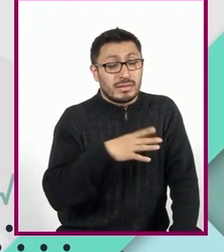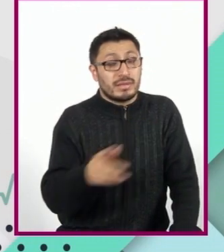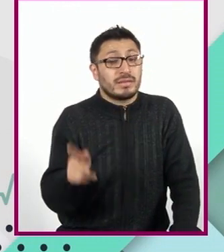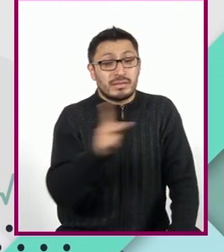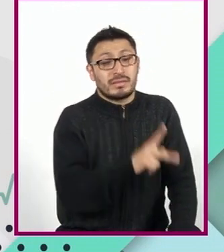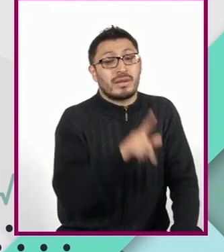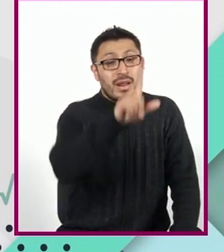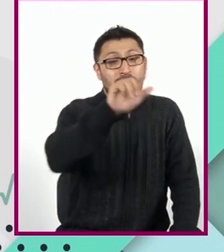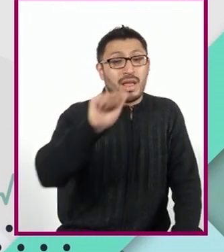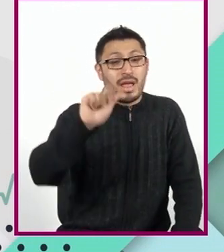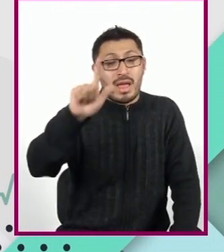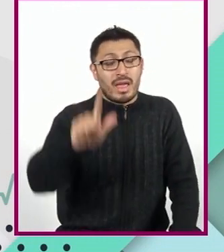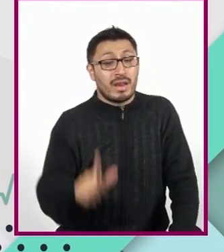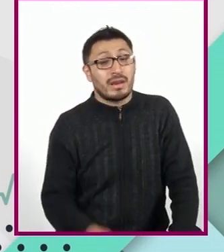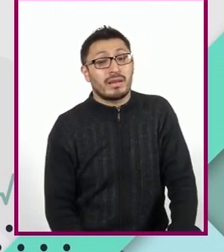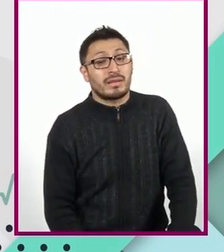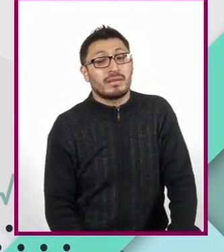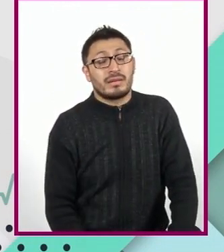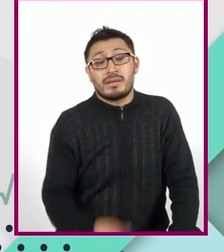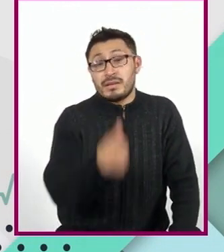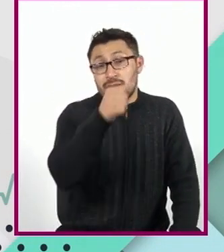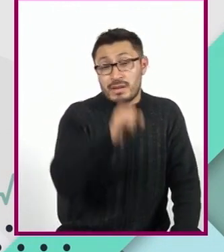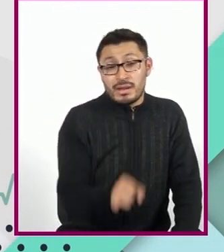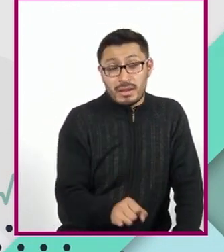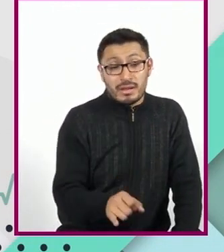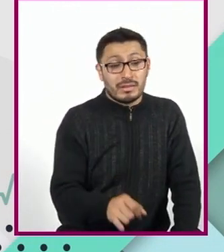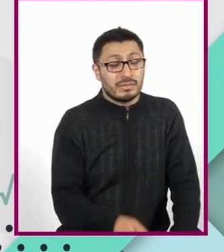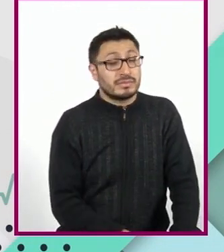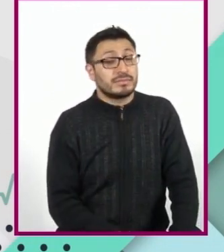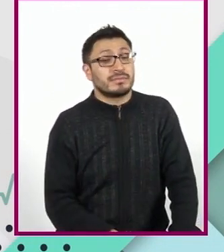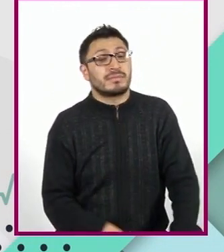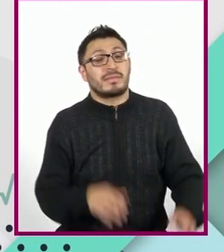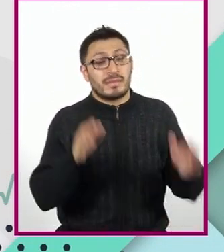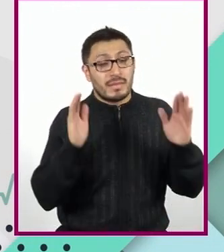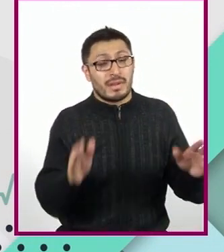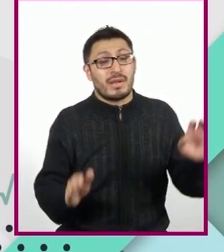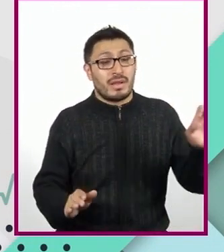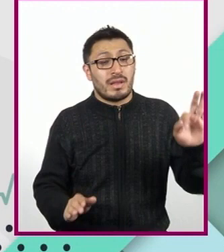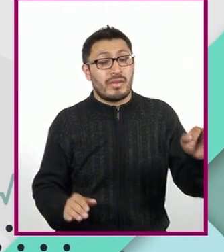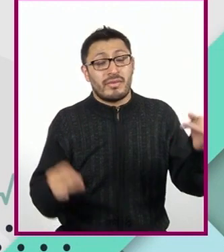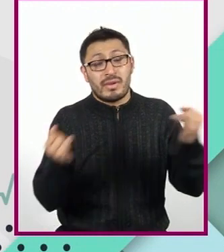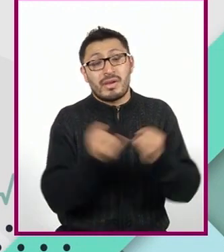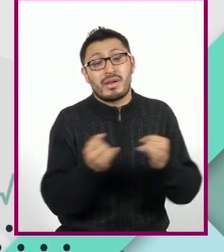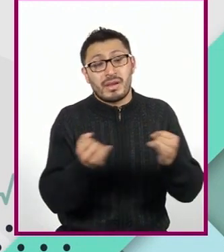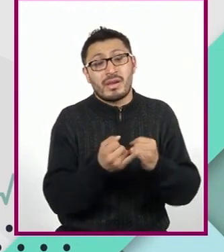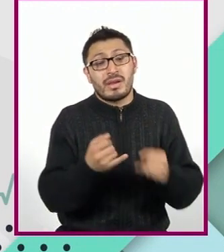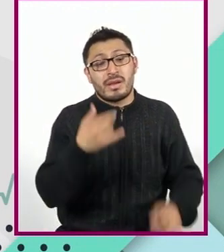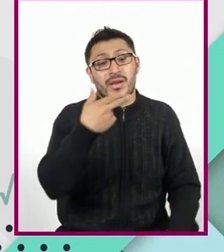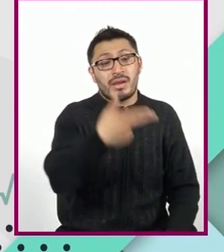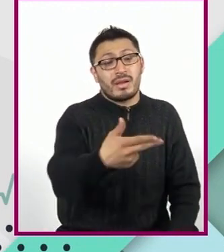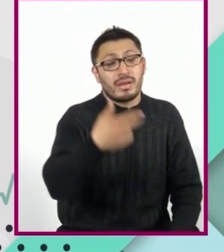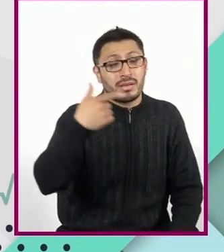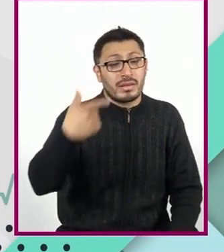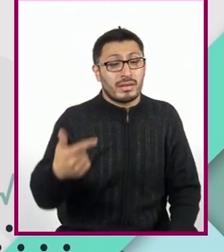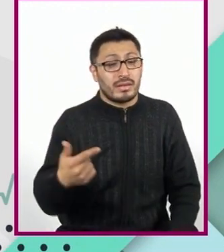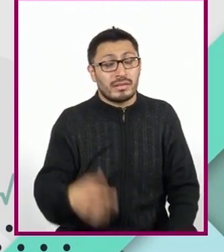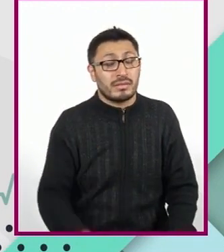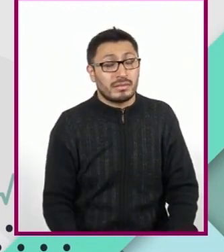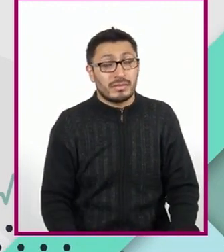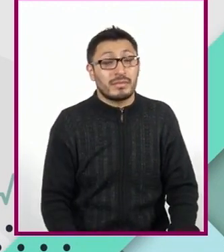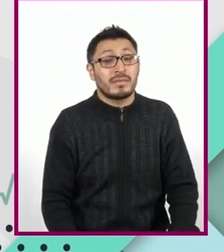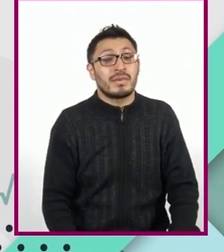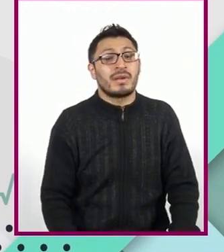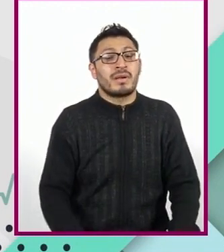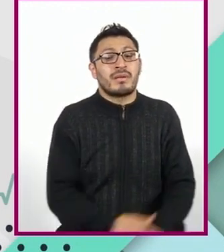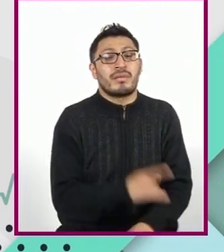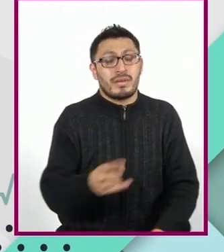o lado ángulo lado. Así, el segmento EF es congruente con el segmento HG